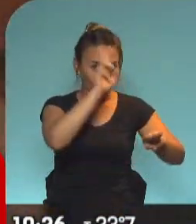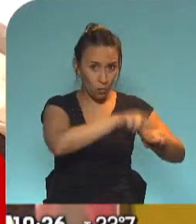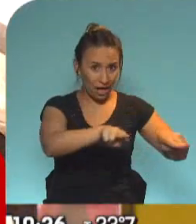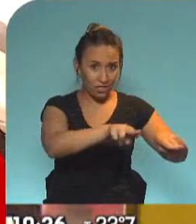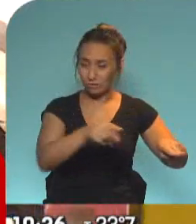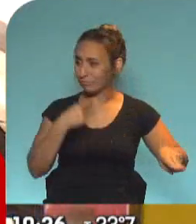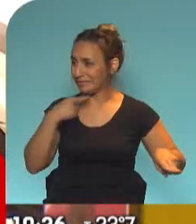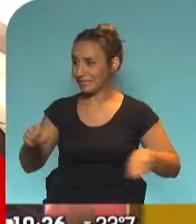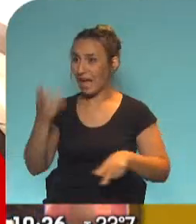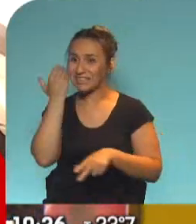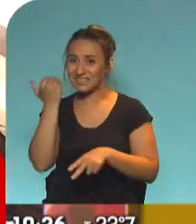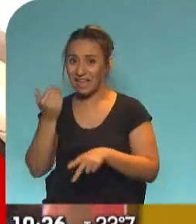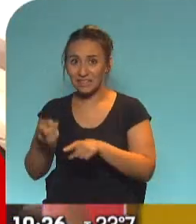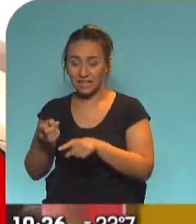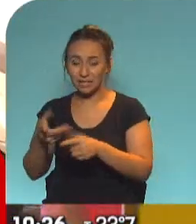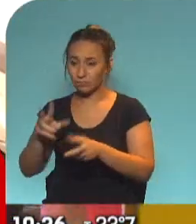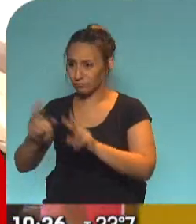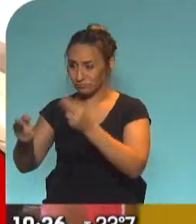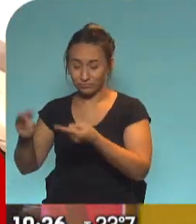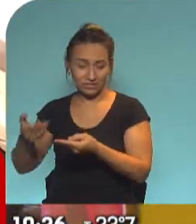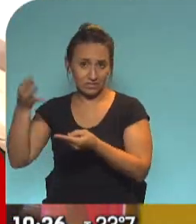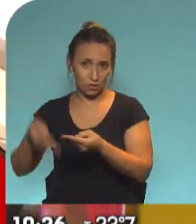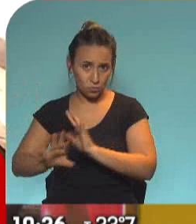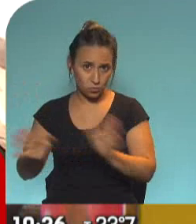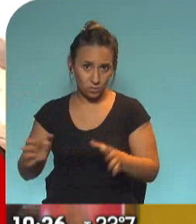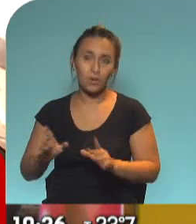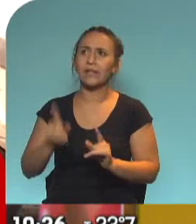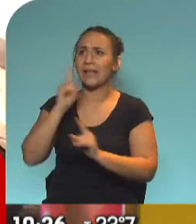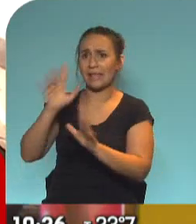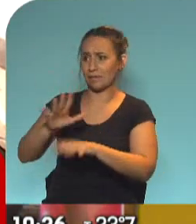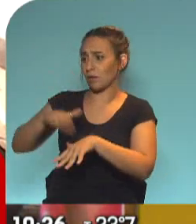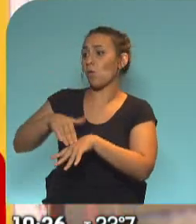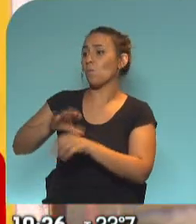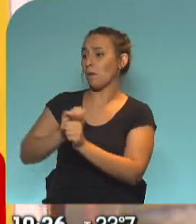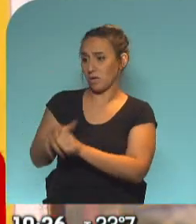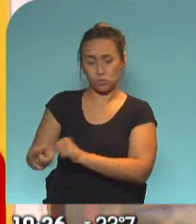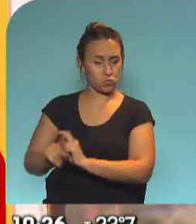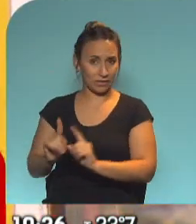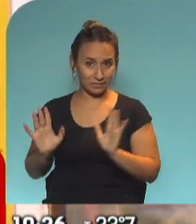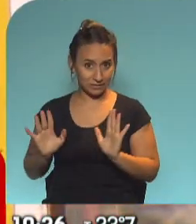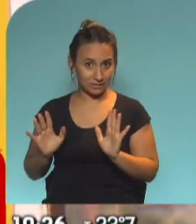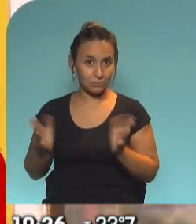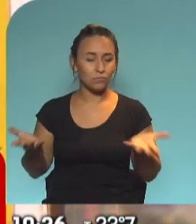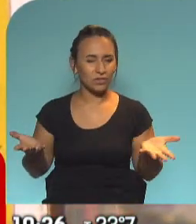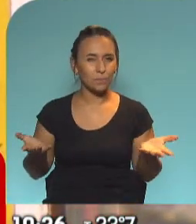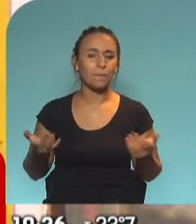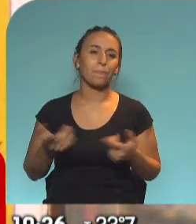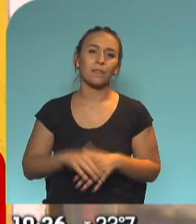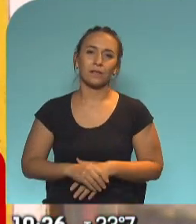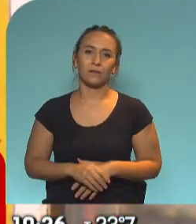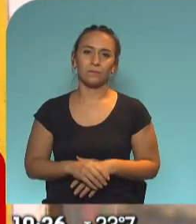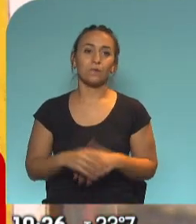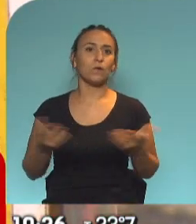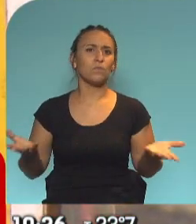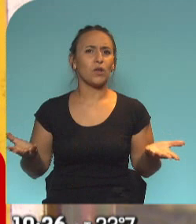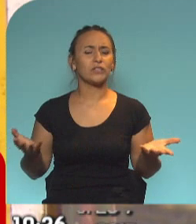Claro, claro. Entonces, usted me diga, bueno, pero otra irresponsabilidad, por ahí va exceso de velocidad. Olvídese de eso. Está bien, pero suceden. Y